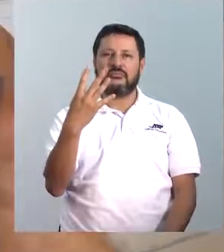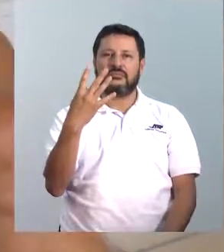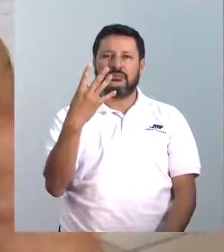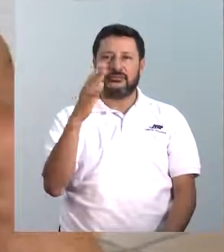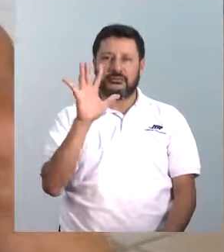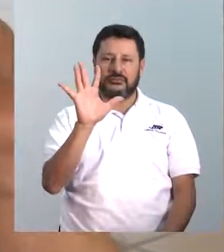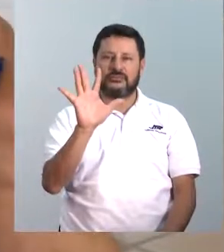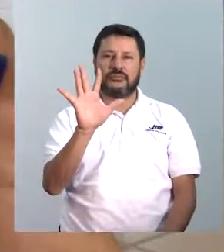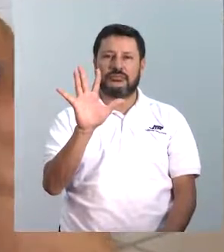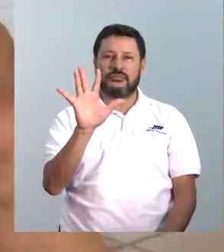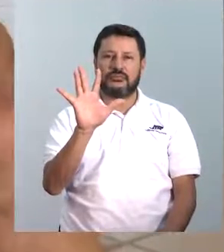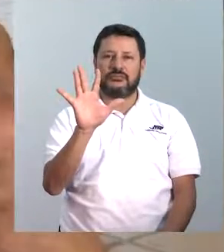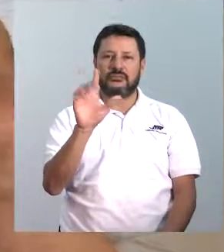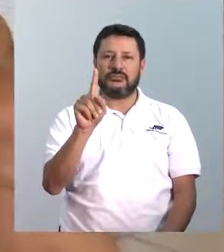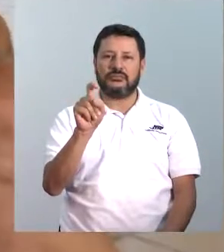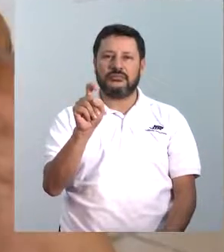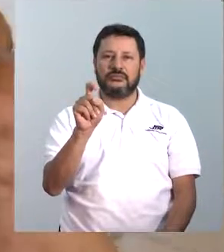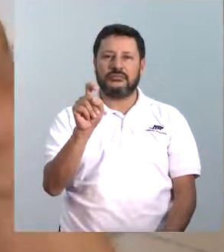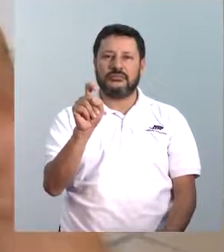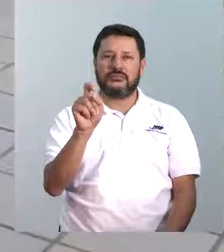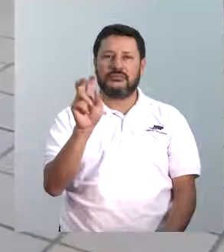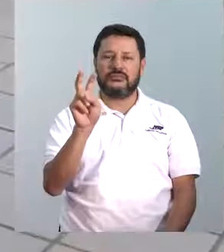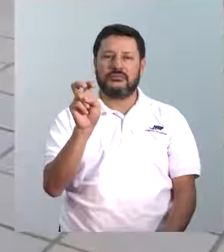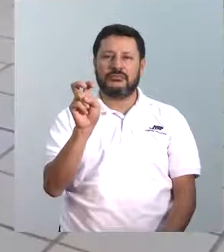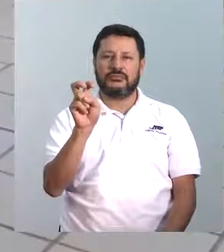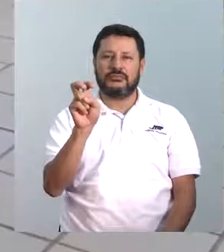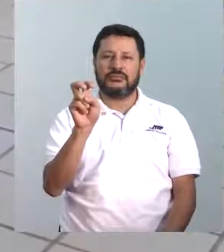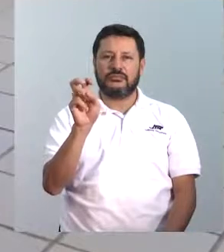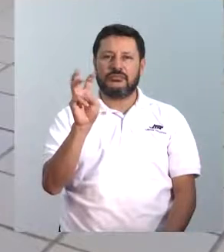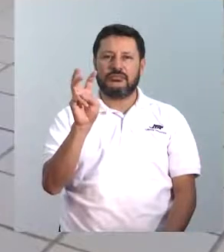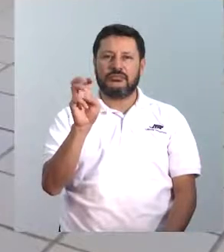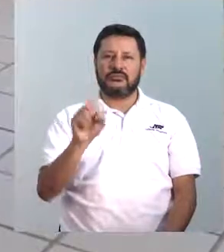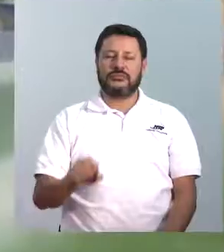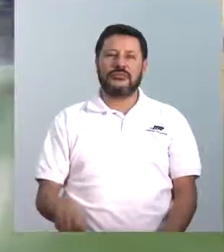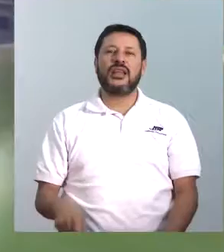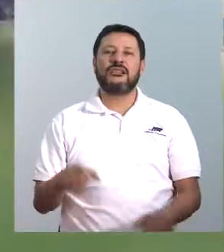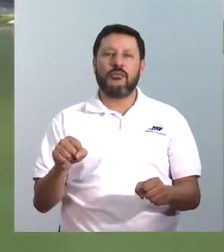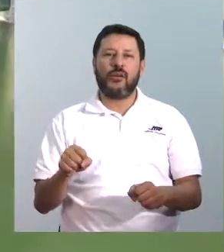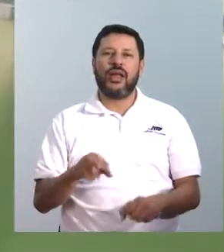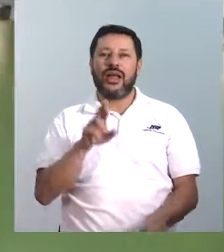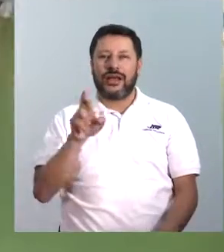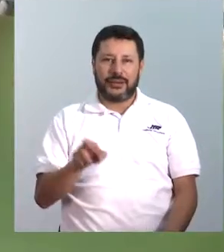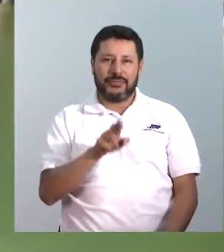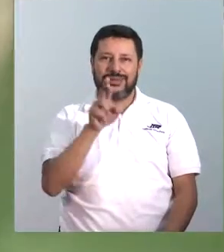3, 4, 5, 6, 7.